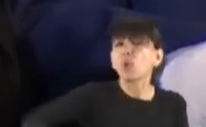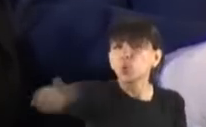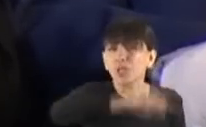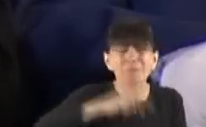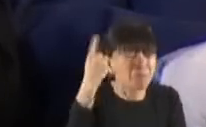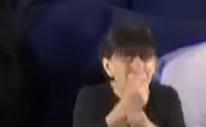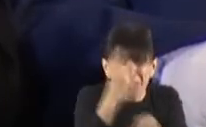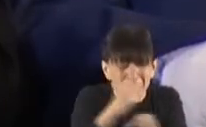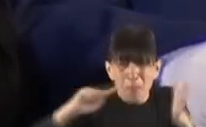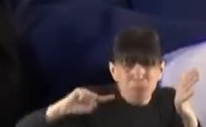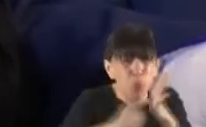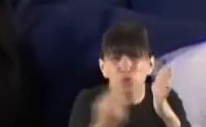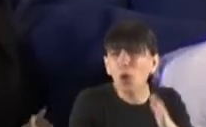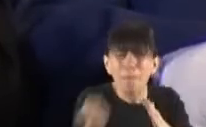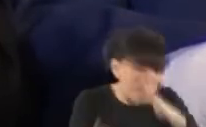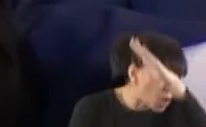sea asegurar la paz mundial.